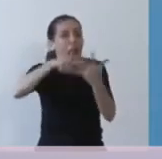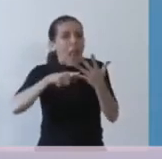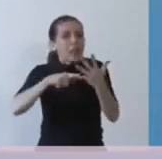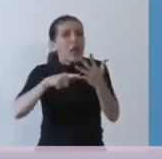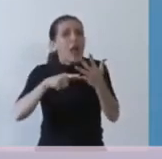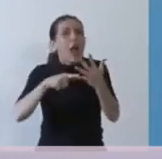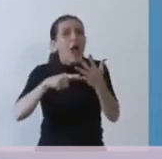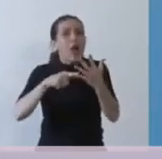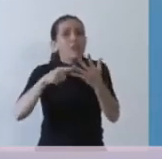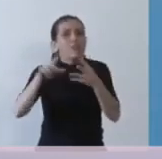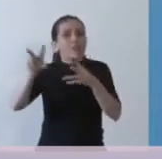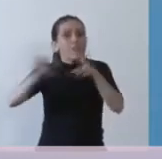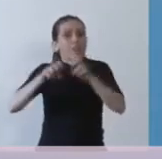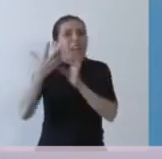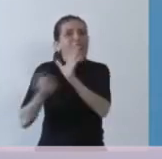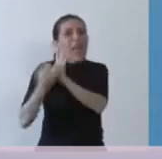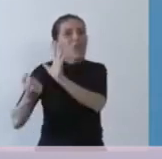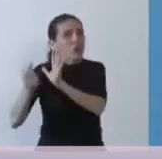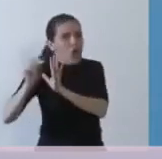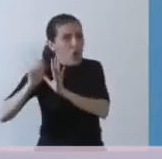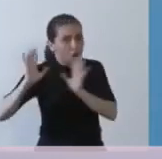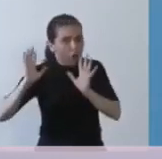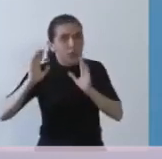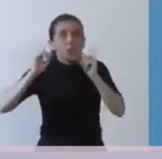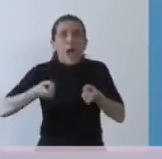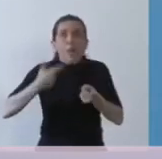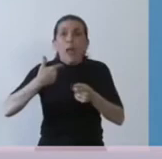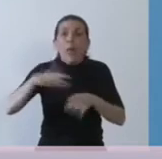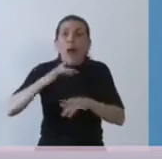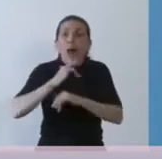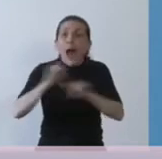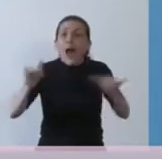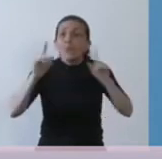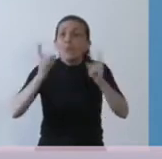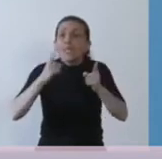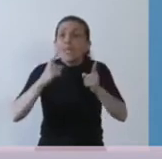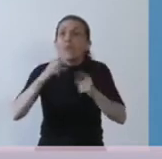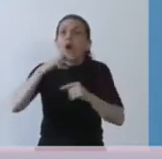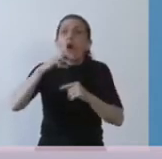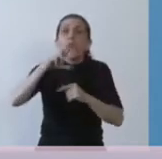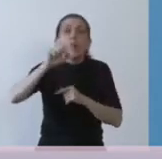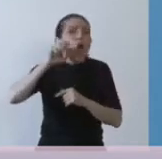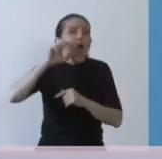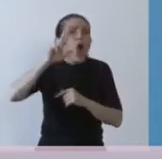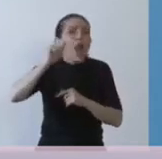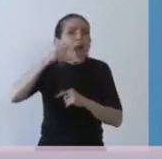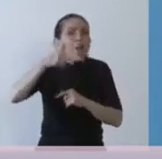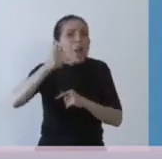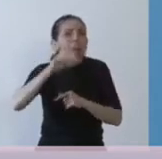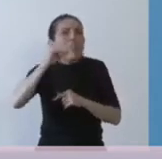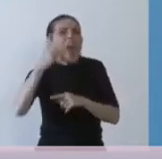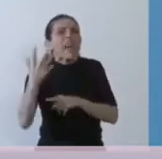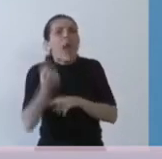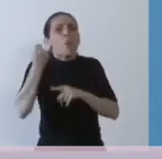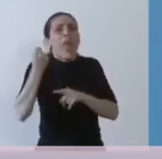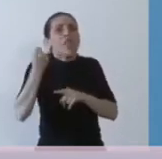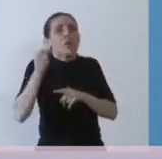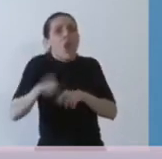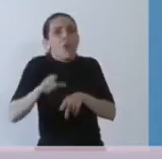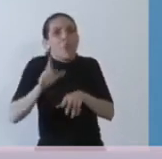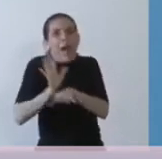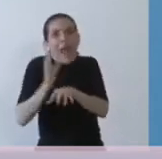hoteles se va también a ampliar eh lo que se conoce como el programa de recuperación productiva va a